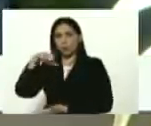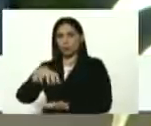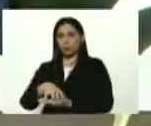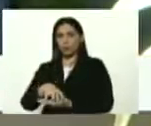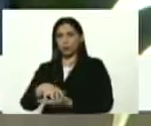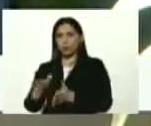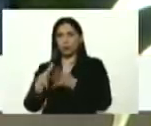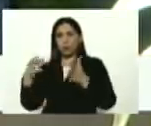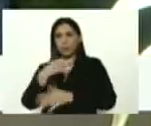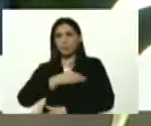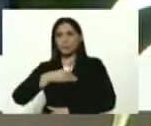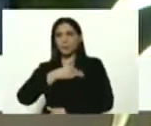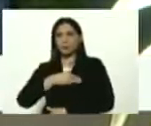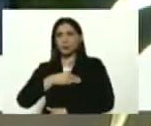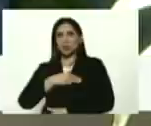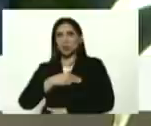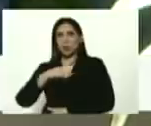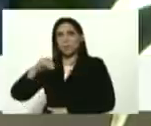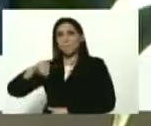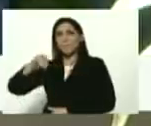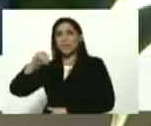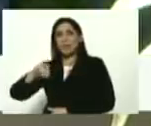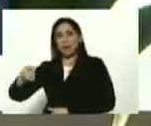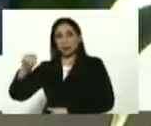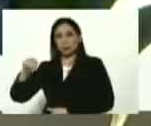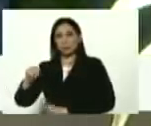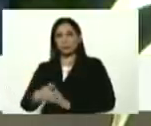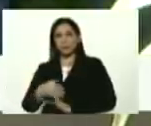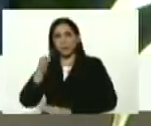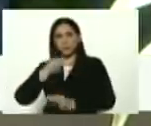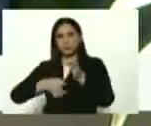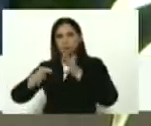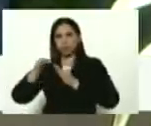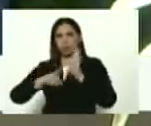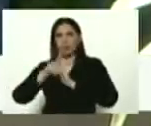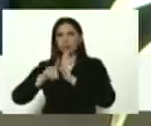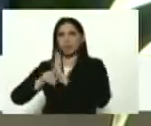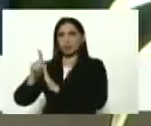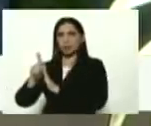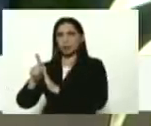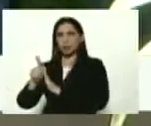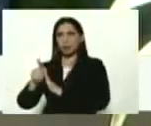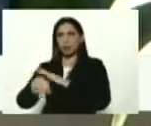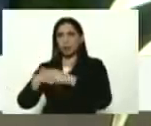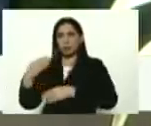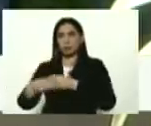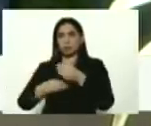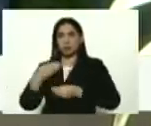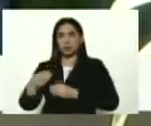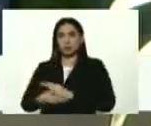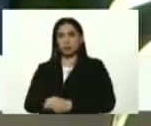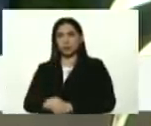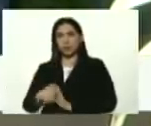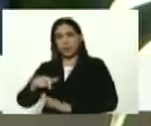esta gran misión, Milagros Marcano, para que nos explique el desarrollo que se está haciendo en esta fecha y que se ha